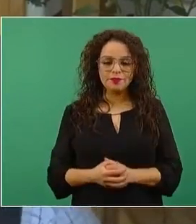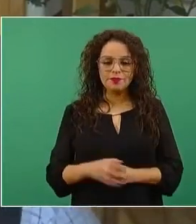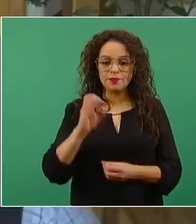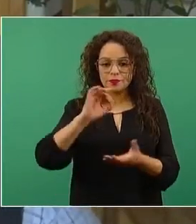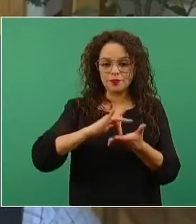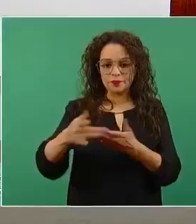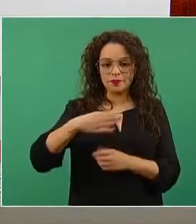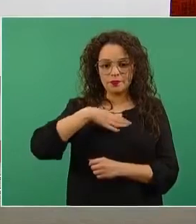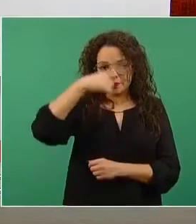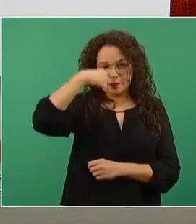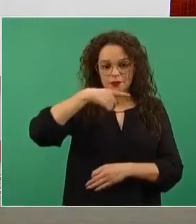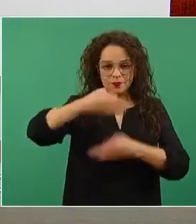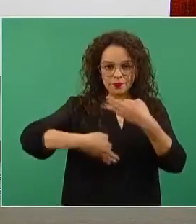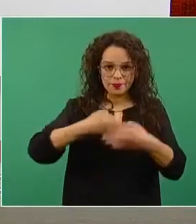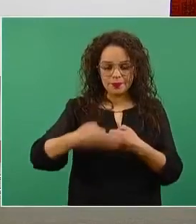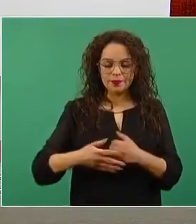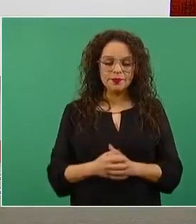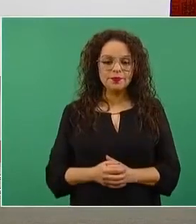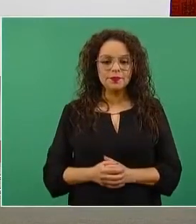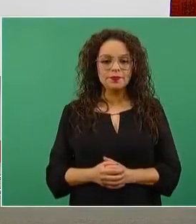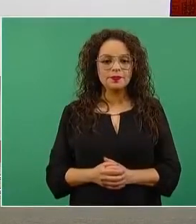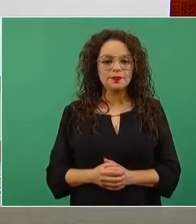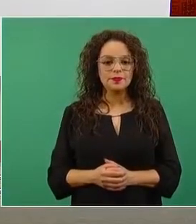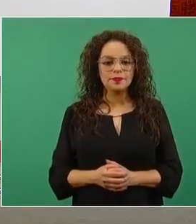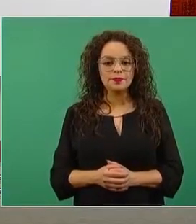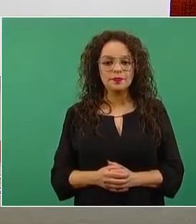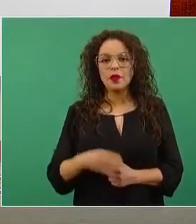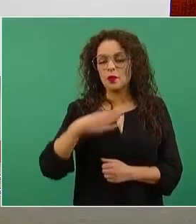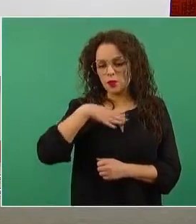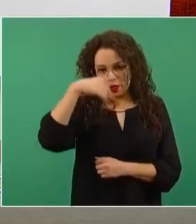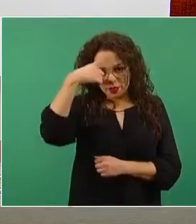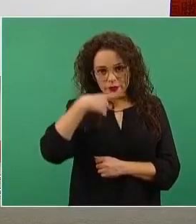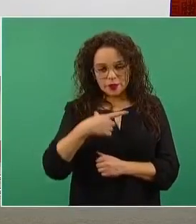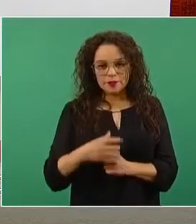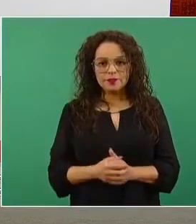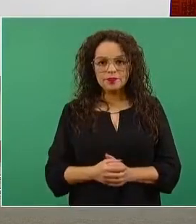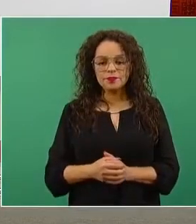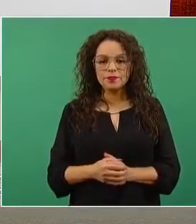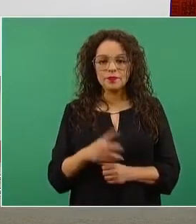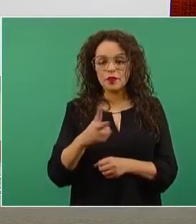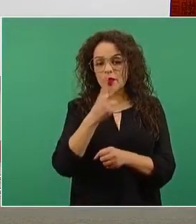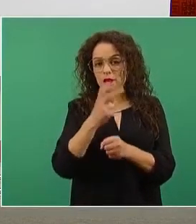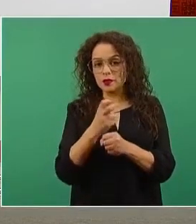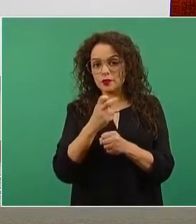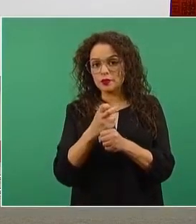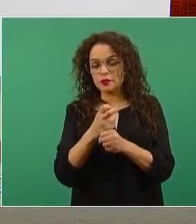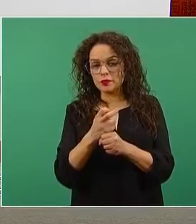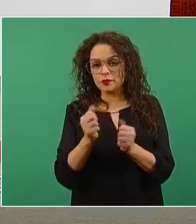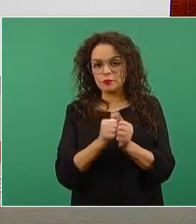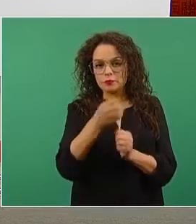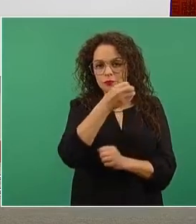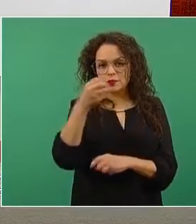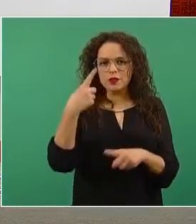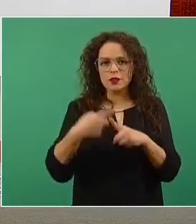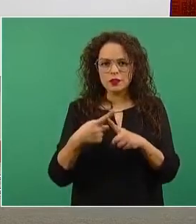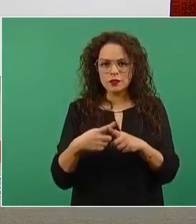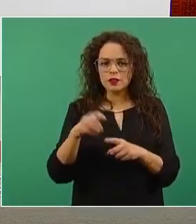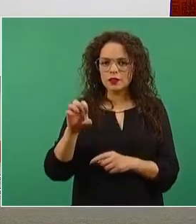todos. Buenas noches. Bien, en el orden tenemos a Elizabeth